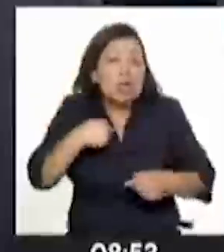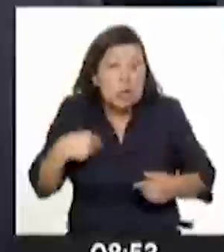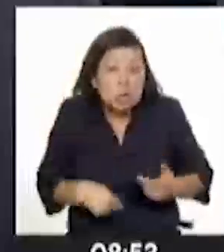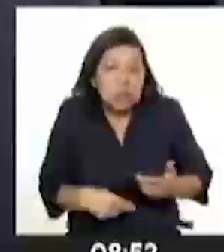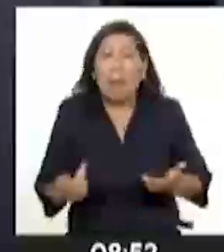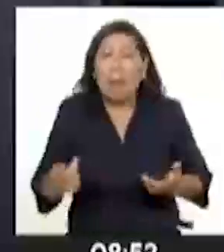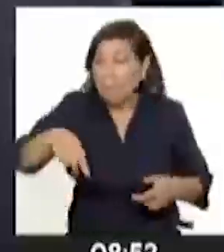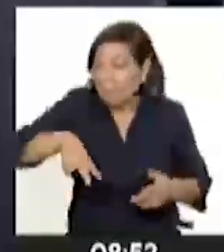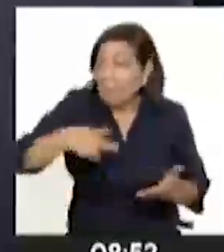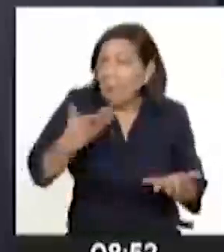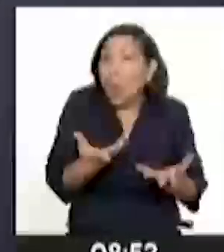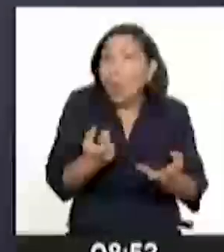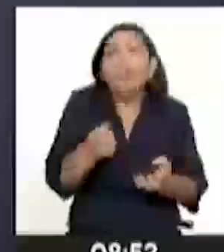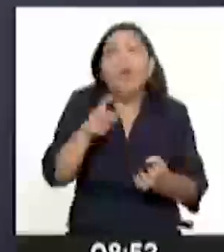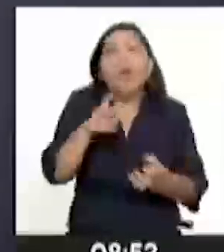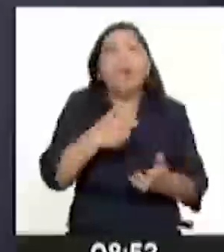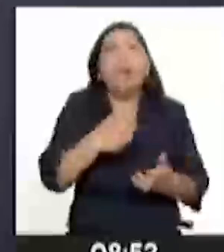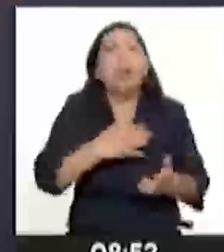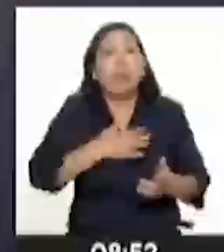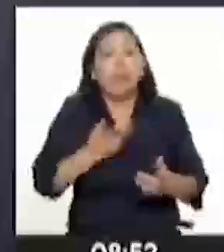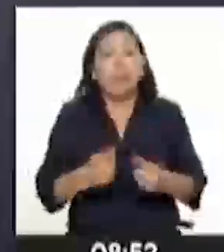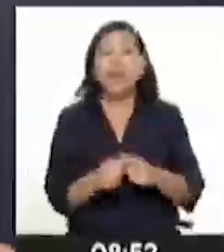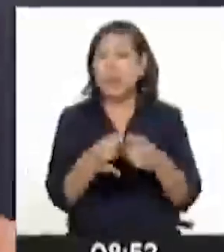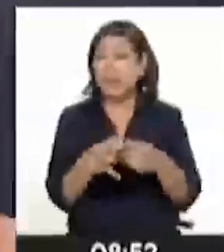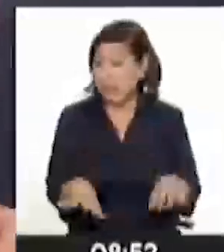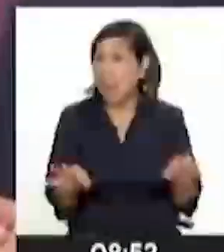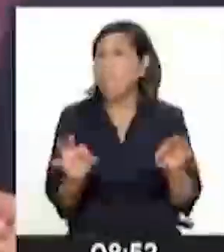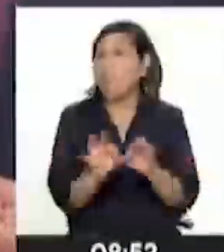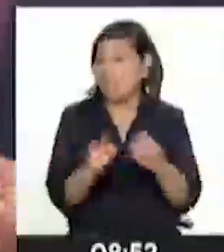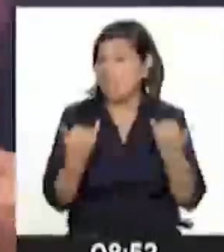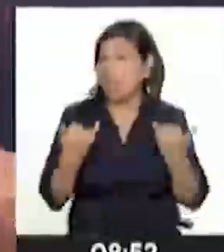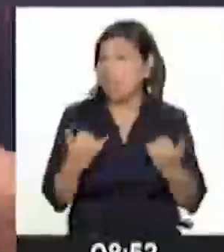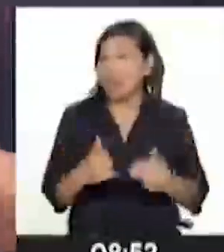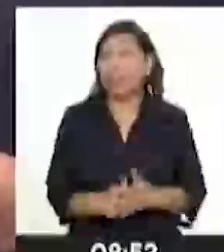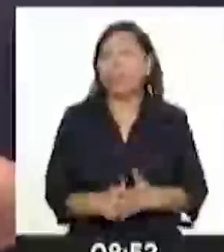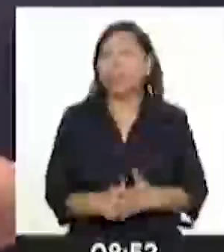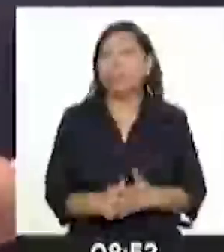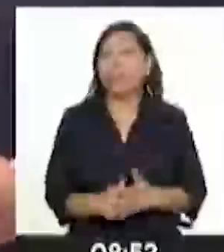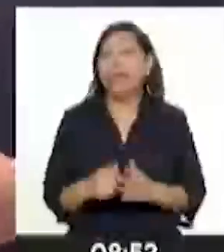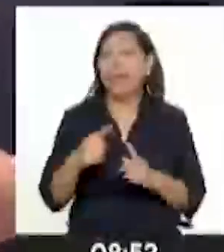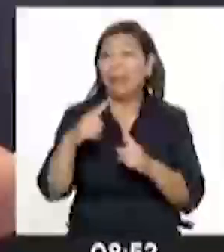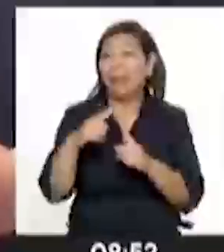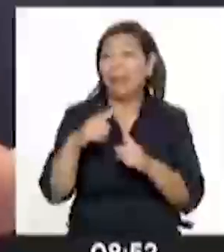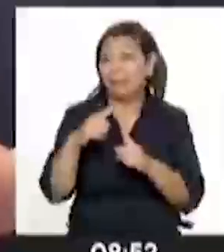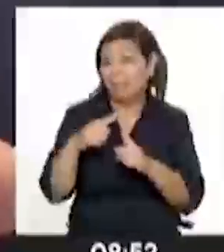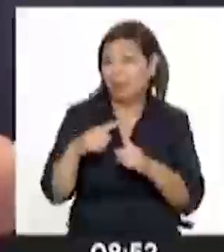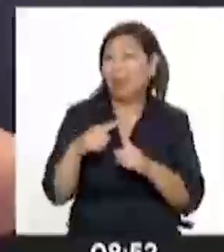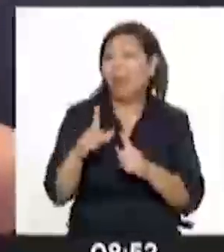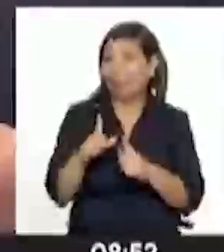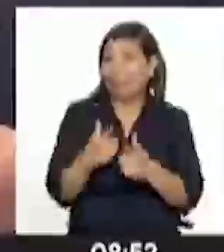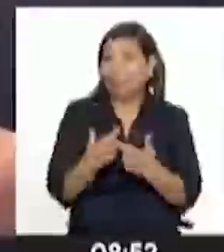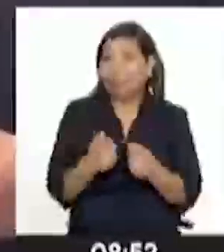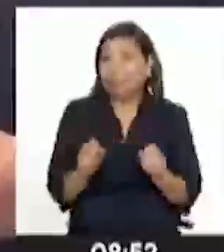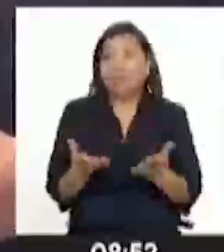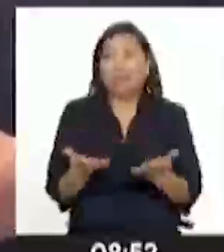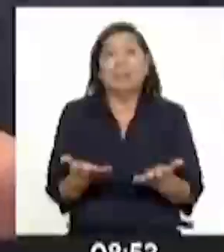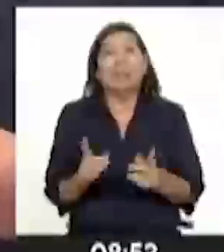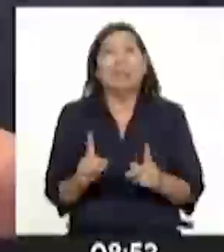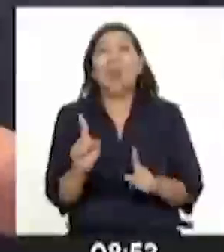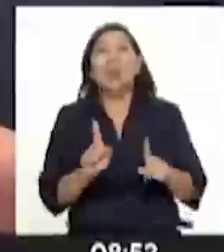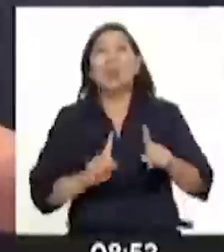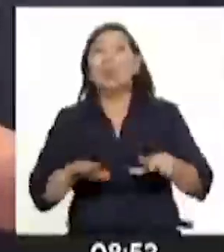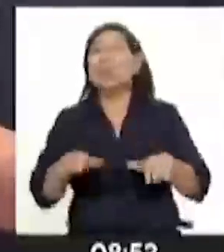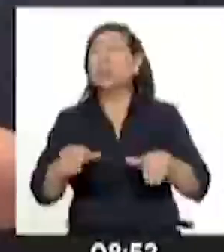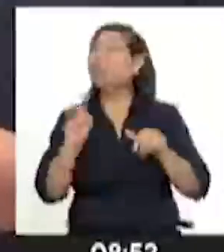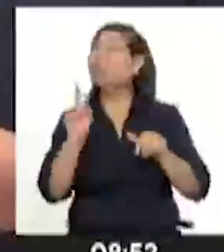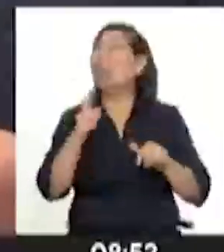apuesten por el Perú. Sí, perfecto. Ahora, es importante porque gracias al Tratado de Libre Comercio hay empresas que se han visto, o rubros,